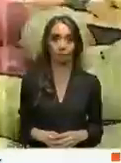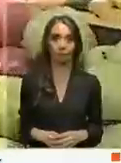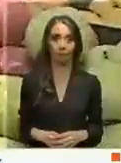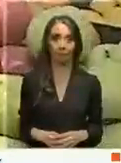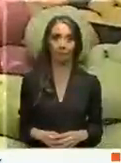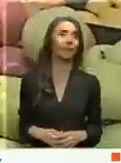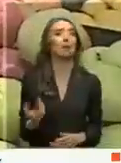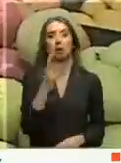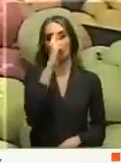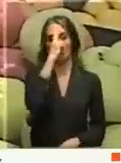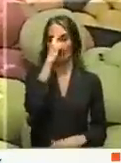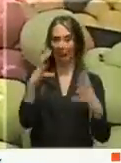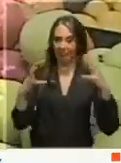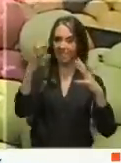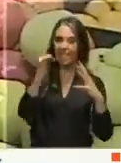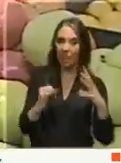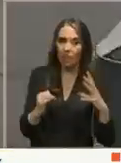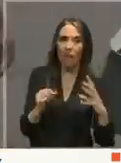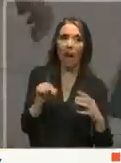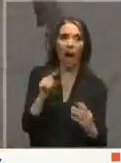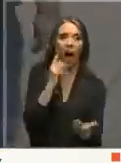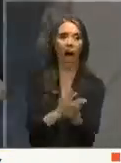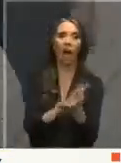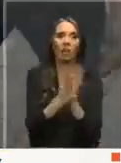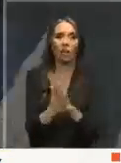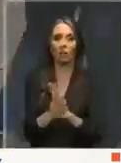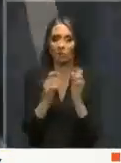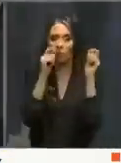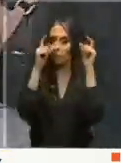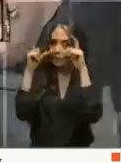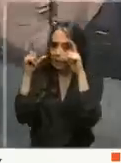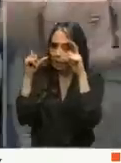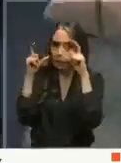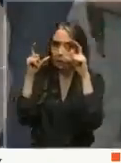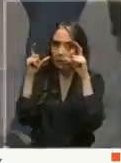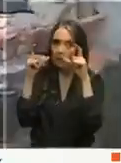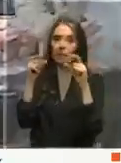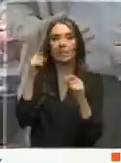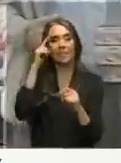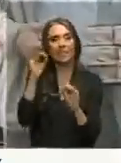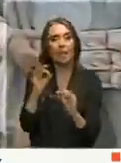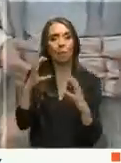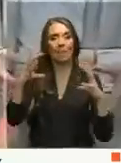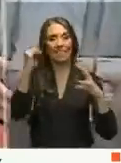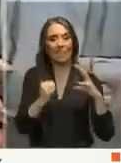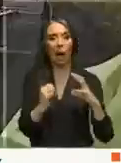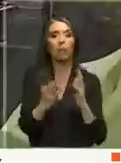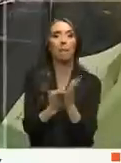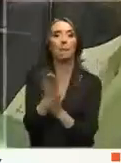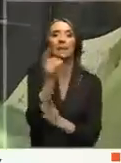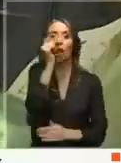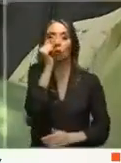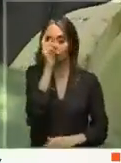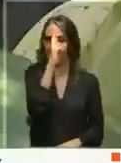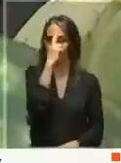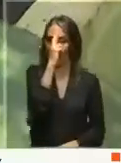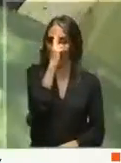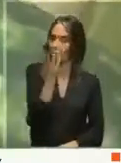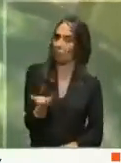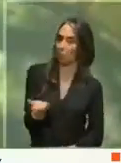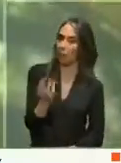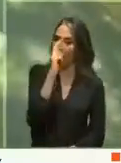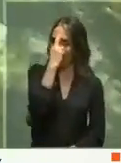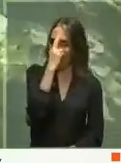Es raro, pero hoy día hay de todo aquí. Me sorprende. Lo esperaba en octubre. Es raro, es raro. Y por muy extraño